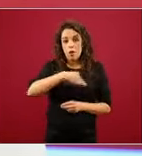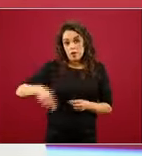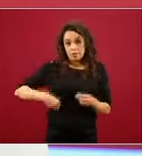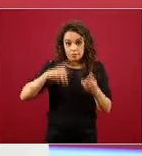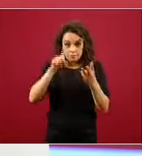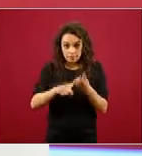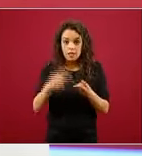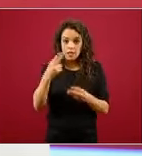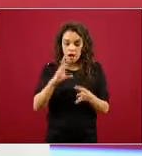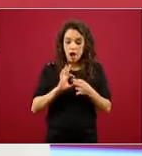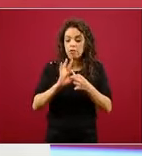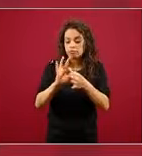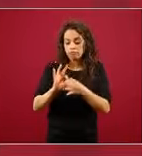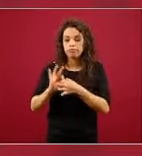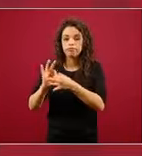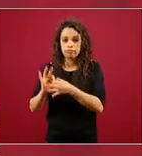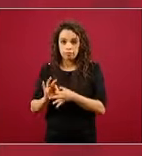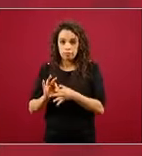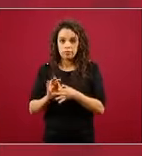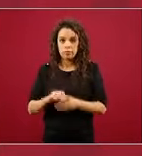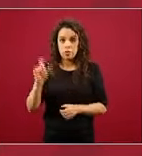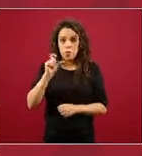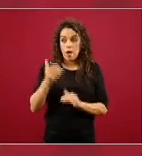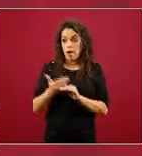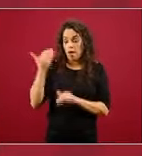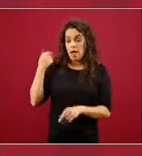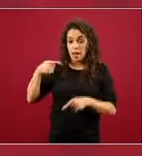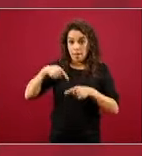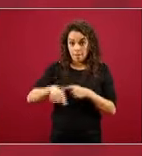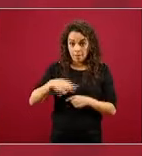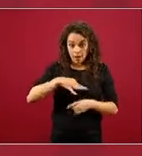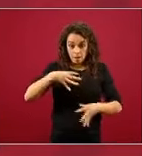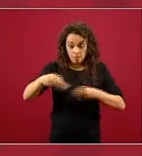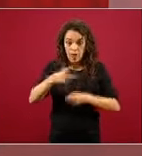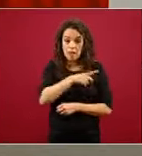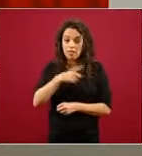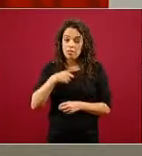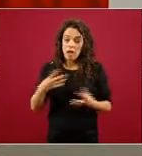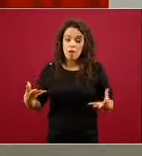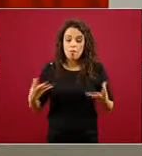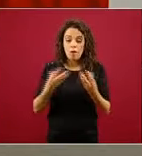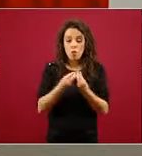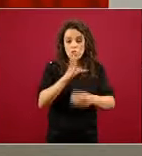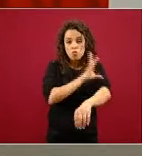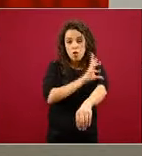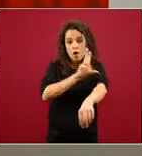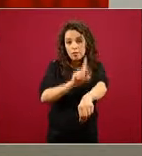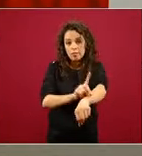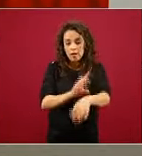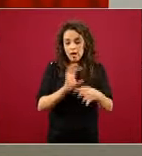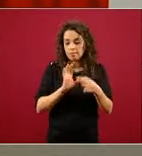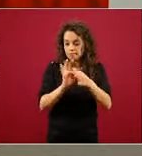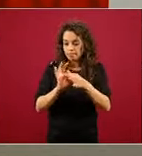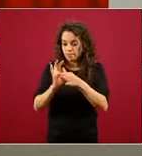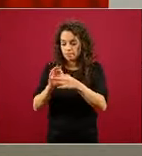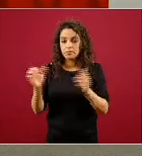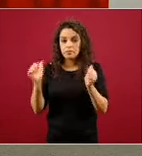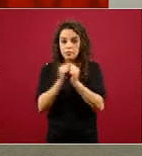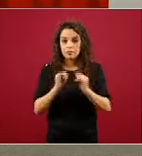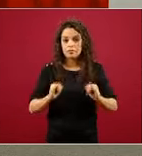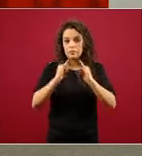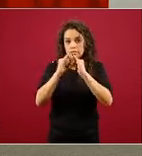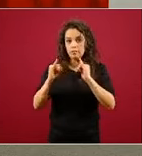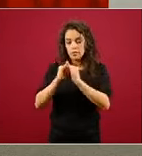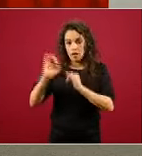epidemia, dado que este era uno de los objetivos principales, la coordinación entre las dependencias federales. Estamos hablando tanto de la